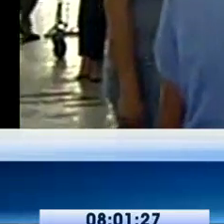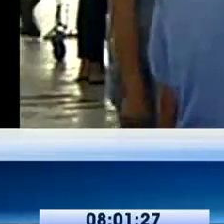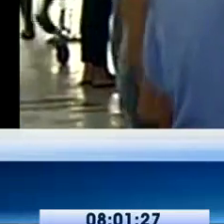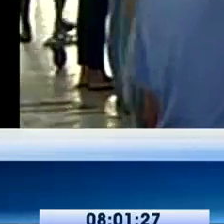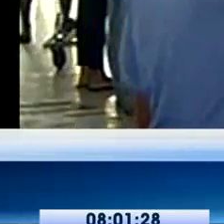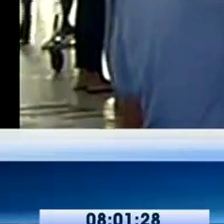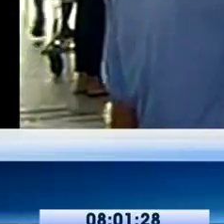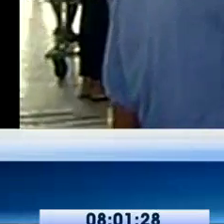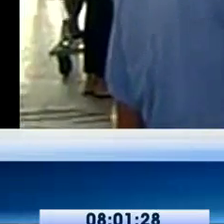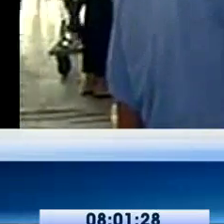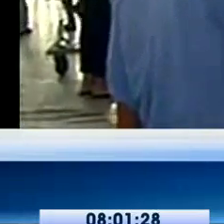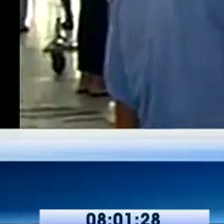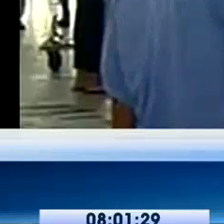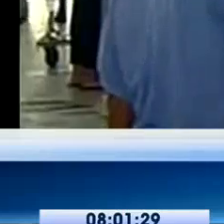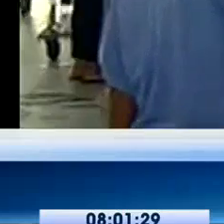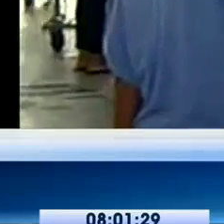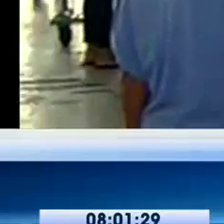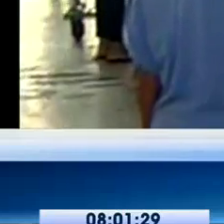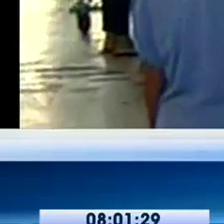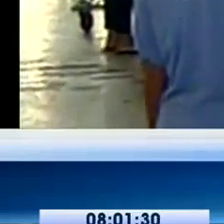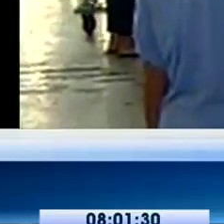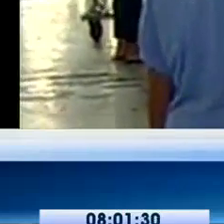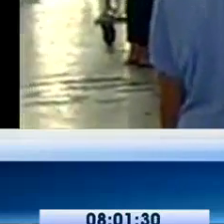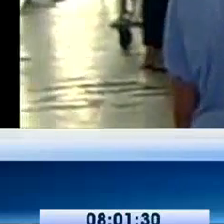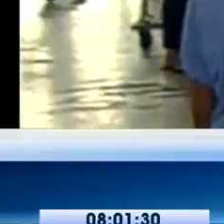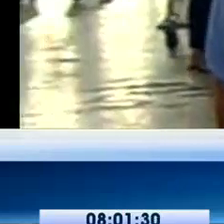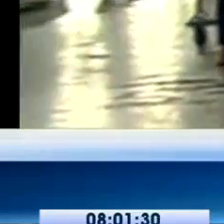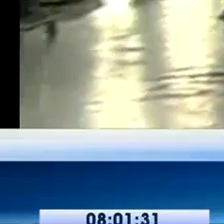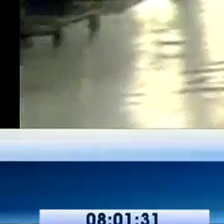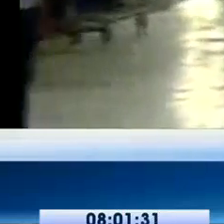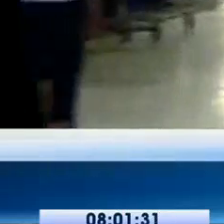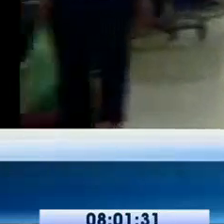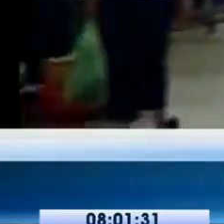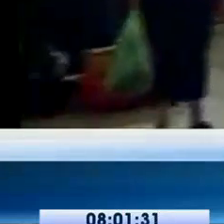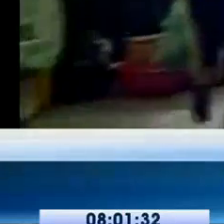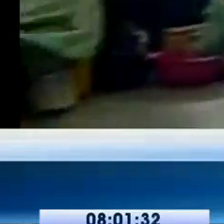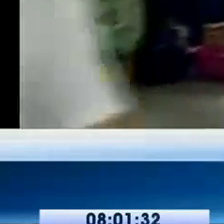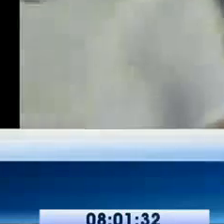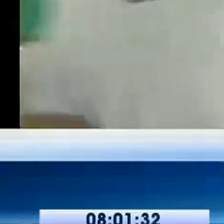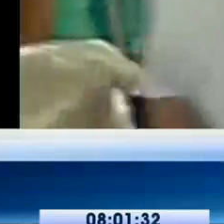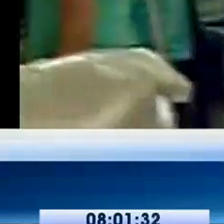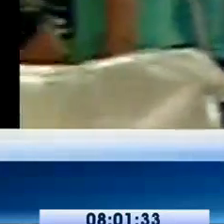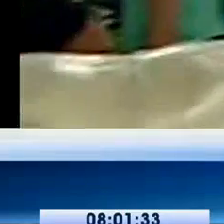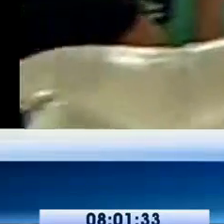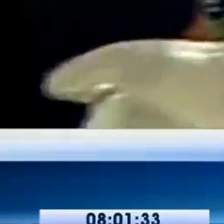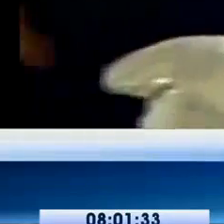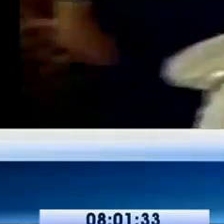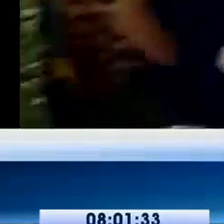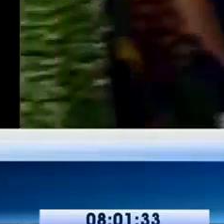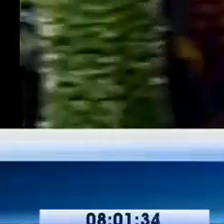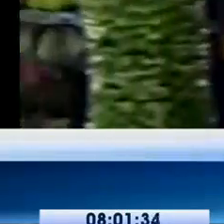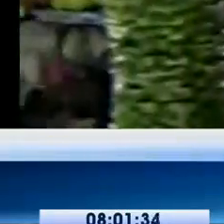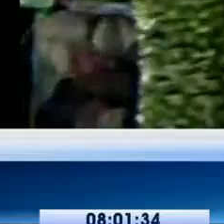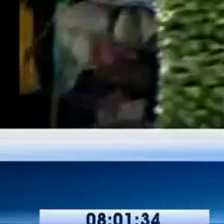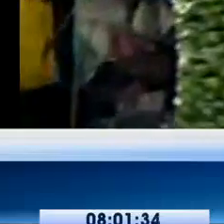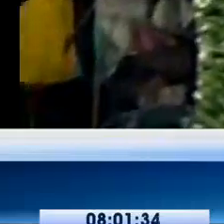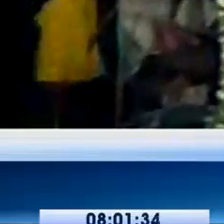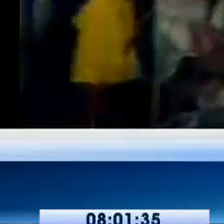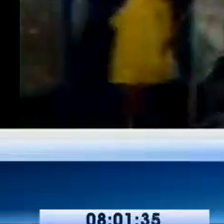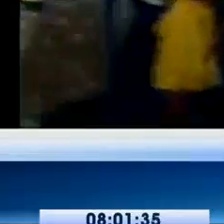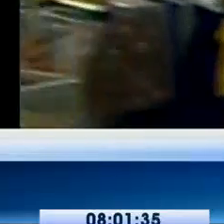consumidores. Asimismo, los comisarios y el intendente se encuentran constatando que las balanzas no se encuentren